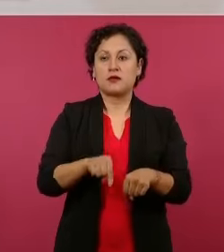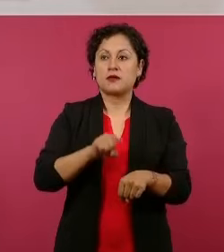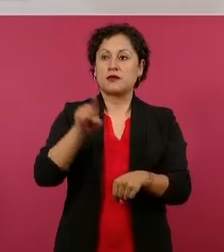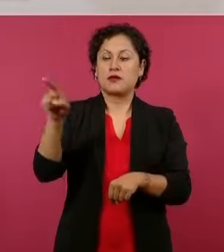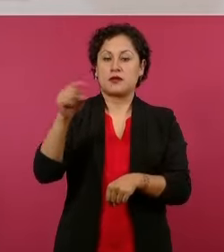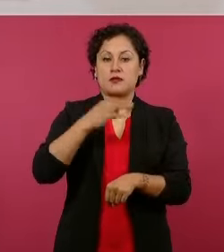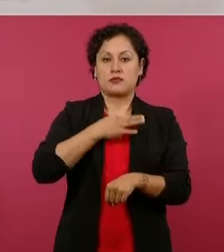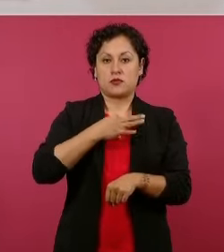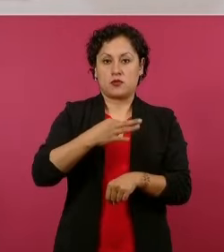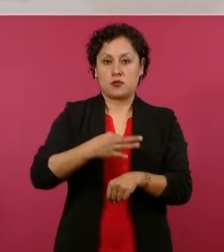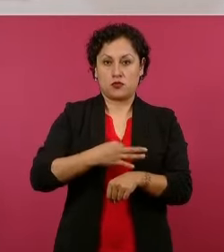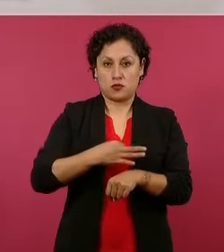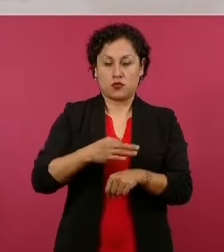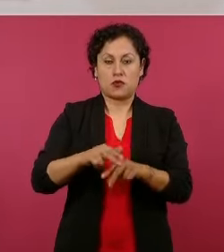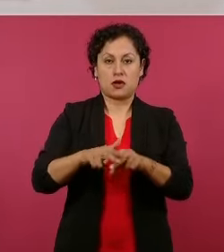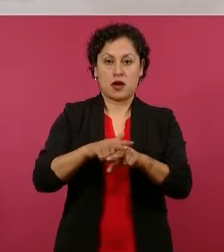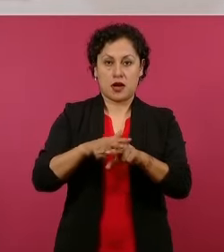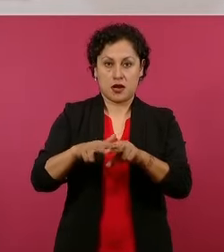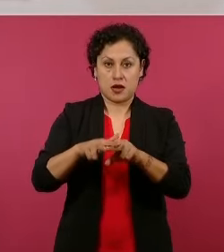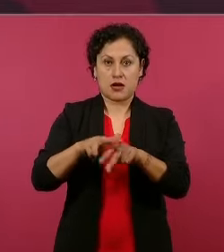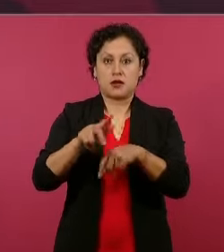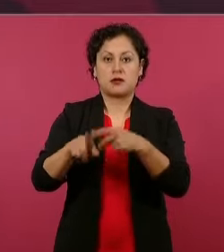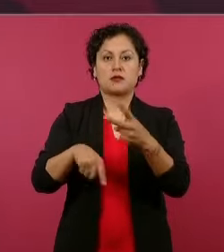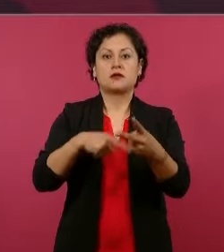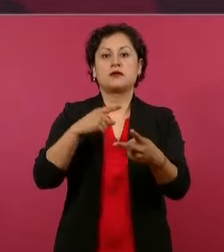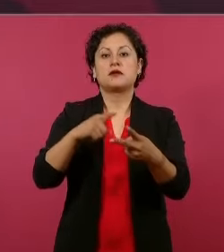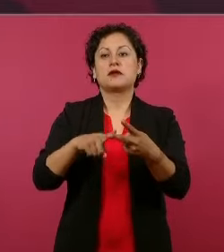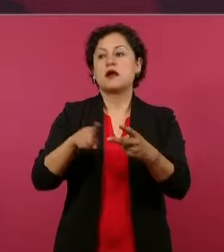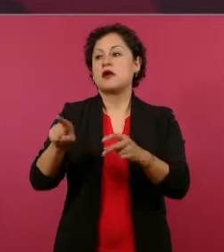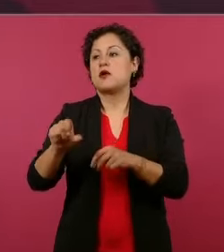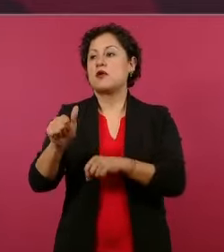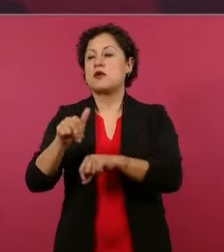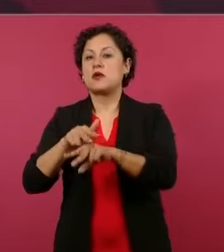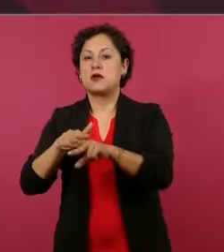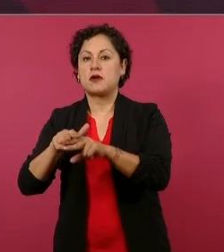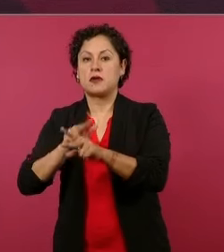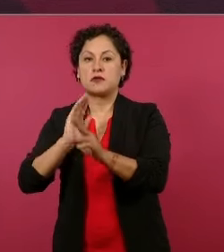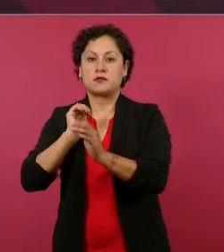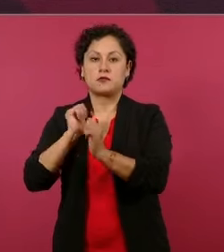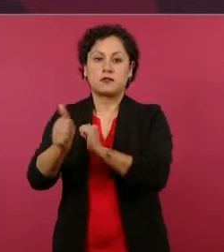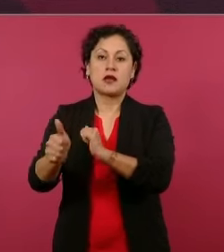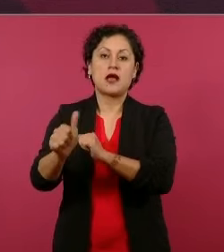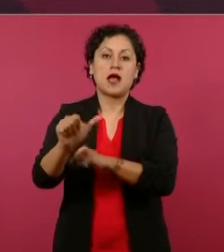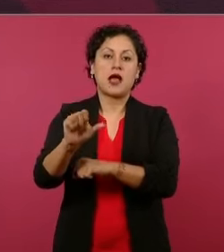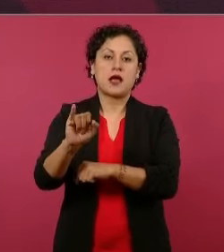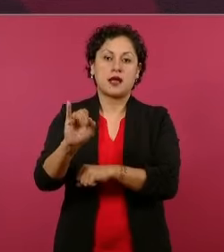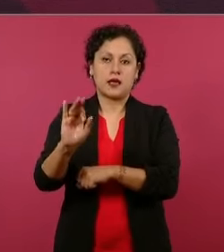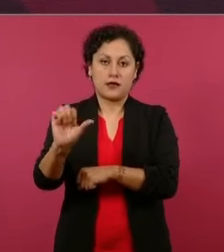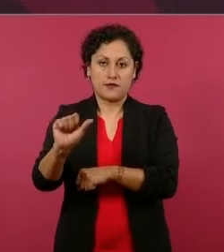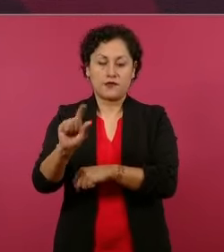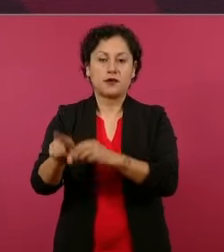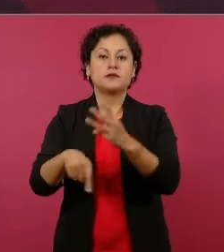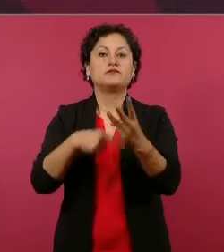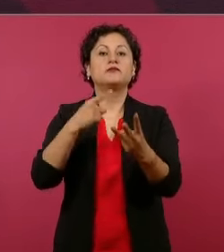Toluca el tren del laifa el trolebús